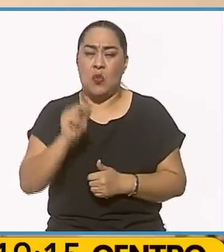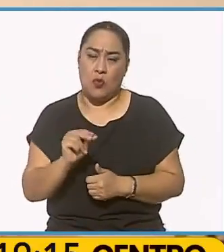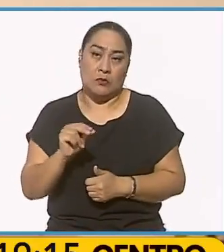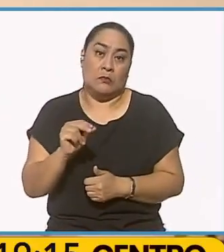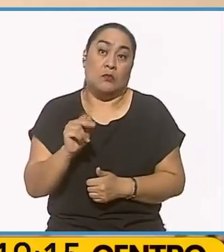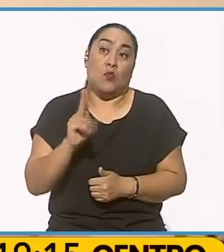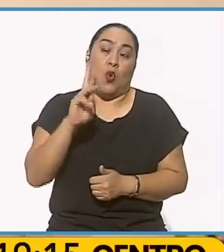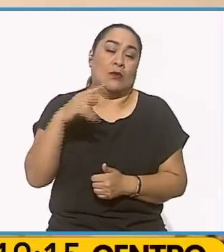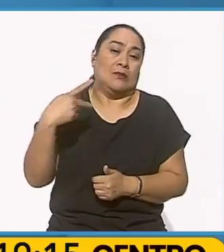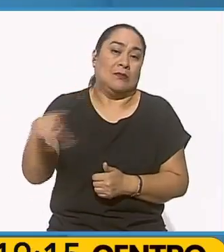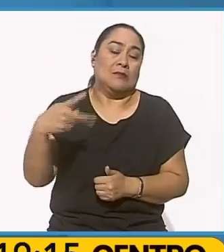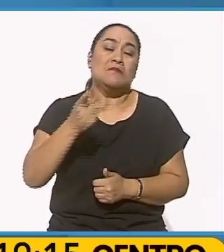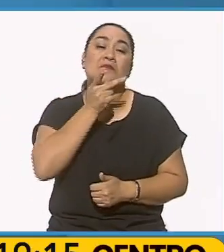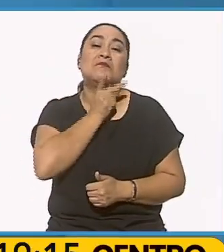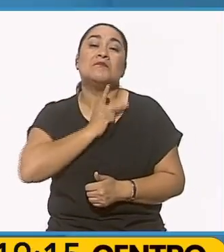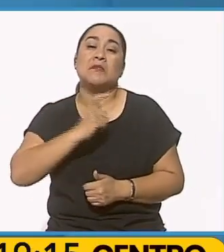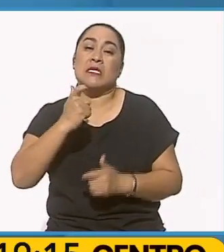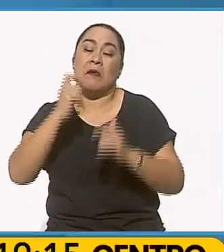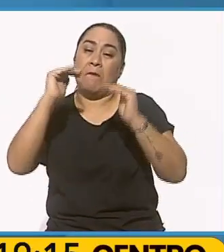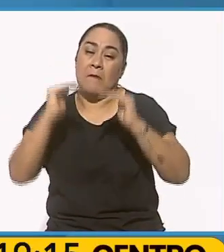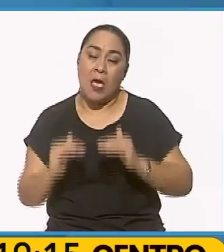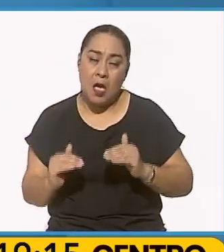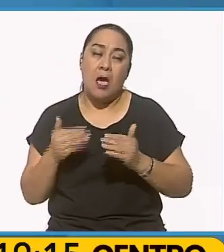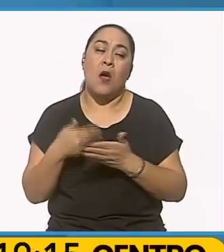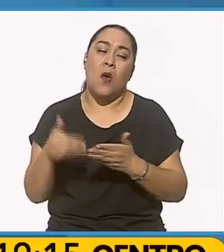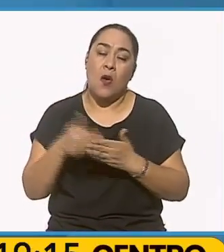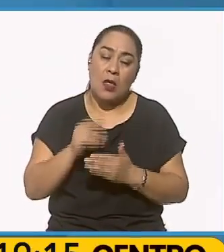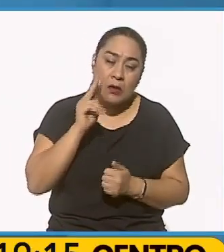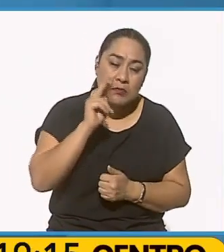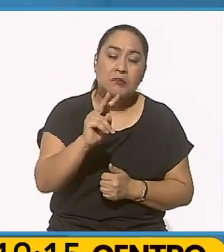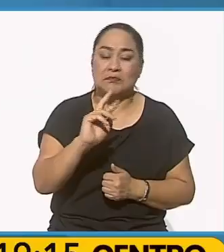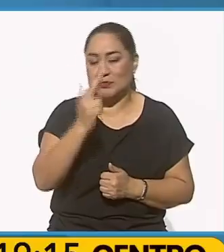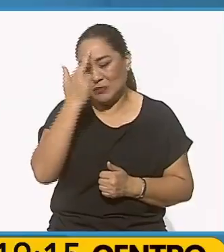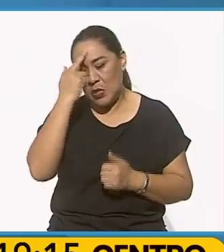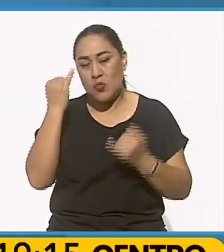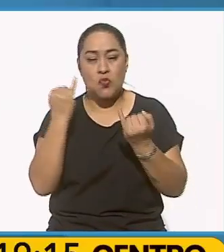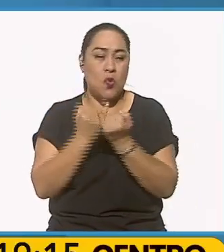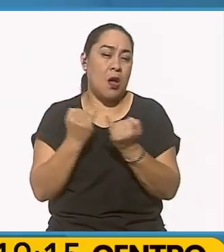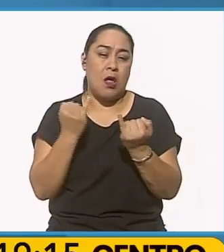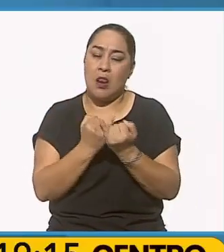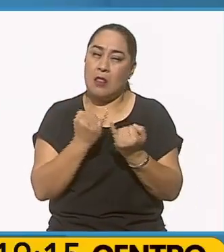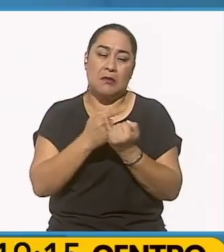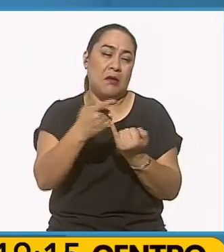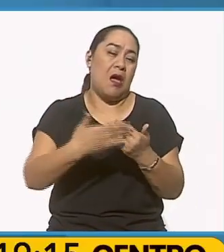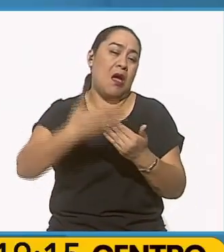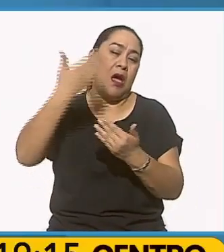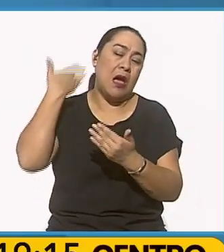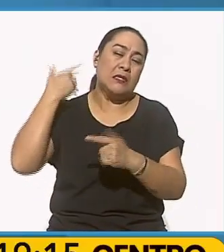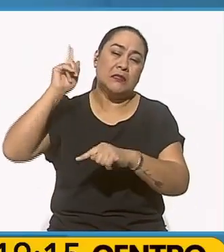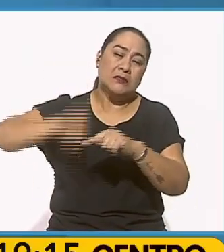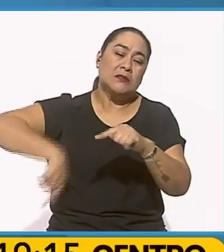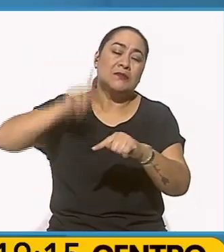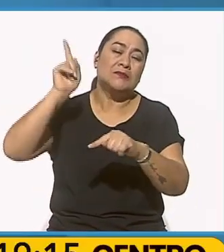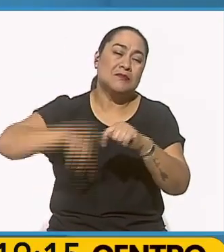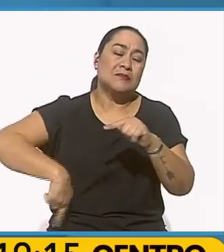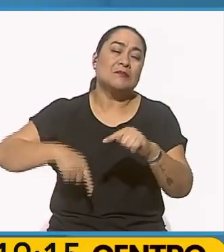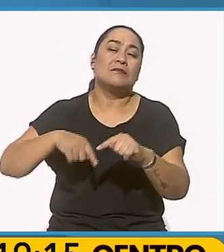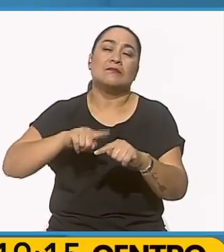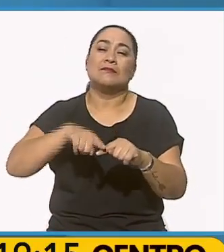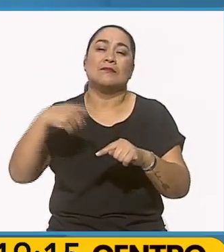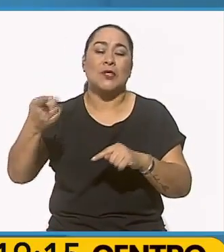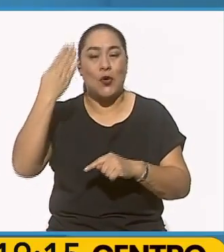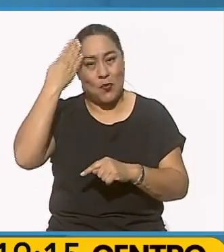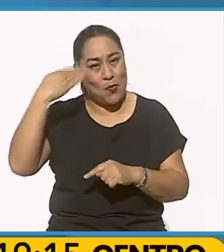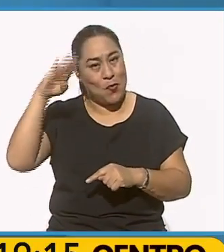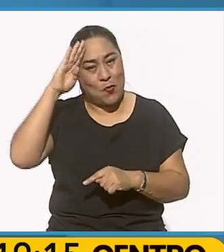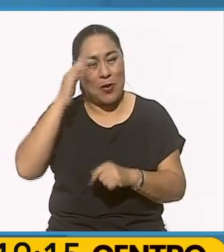economía petrolera, que de alguna forma nos remite al antiquísimo bloqueo que sufre ya hace muchísimas décadas el país vecino de